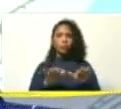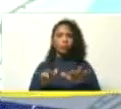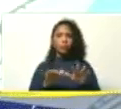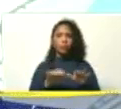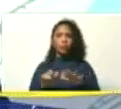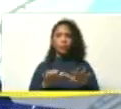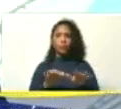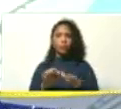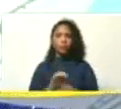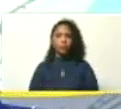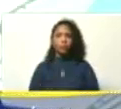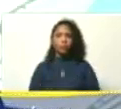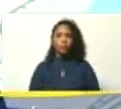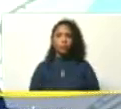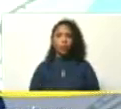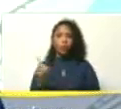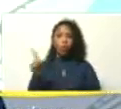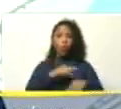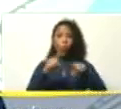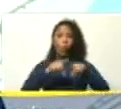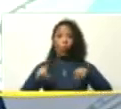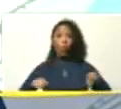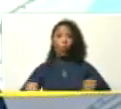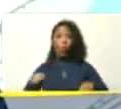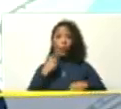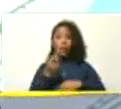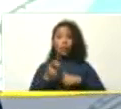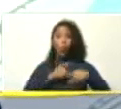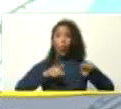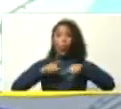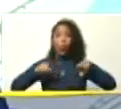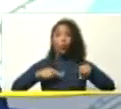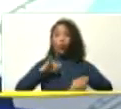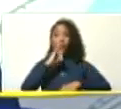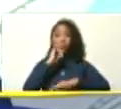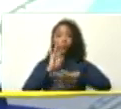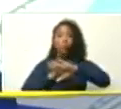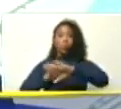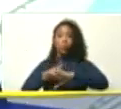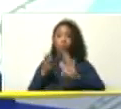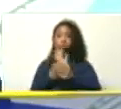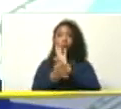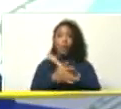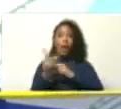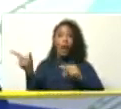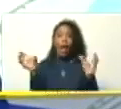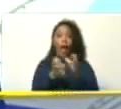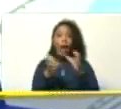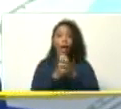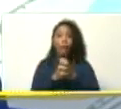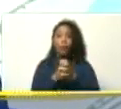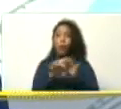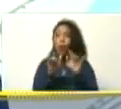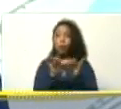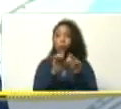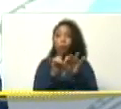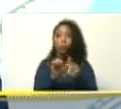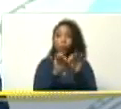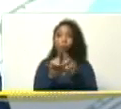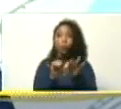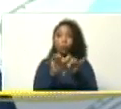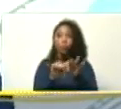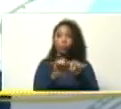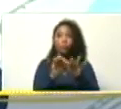Saldivia, estás dirigiendo, ¿no? Allí, ¿cómo se llama? El equipo editorial.